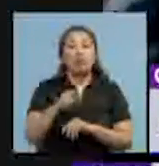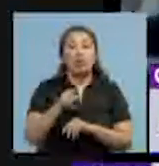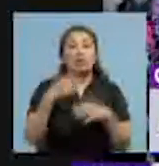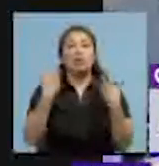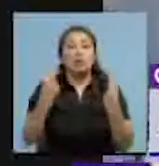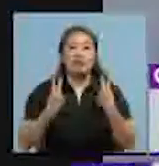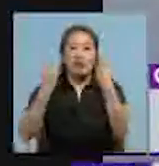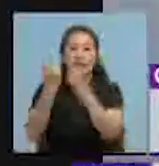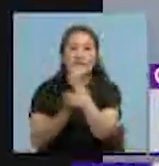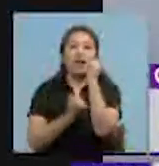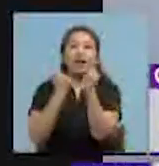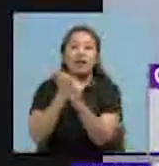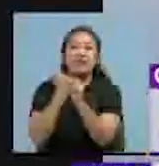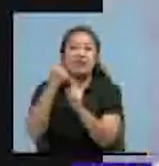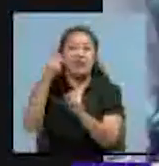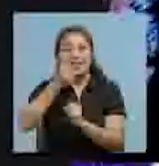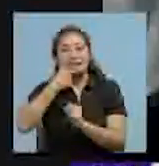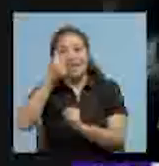poder ir a.